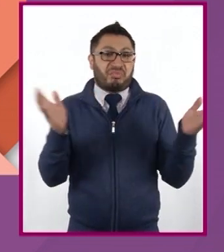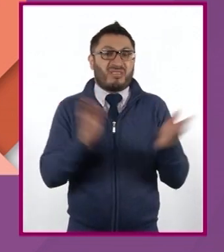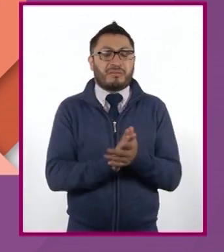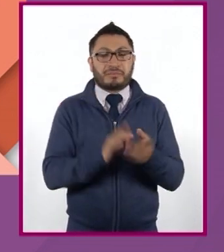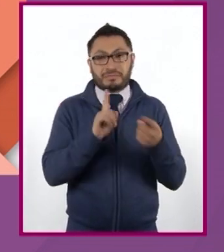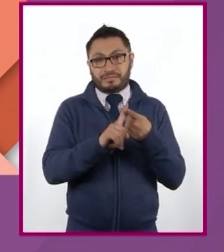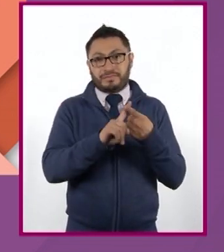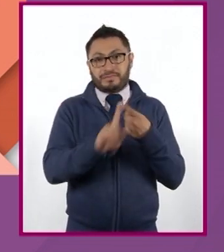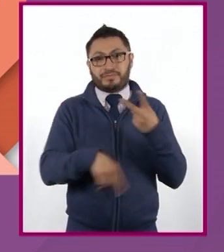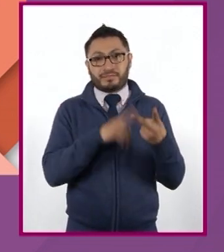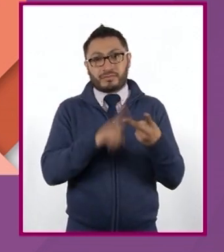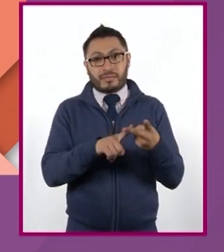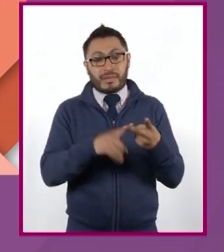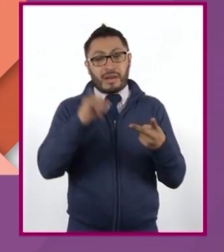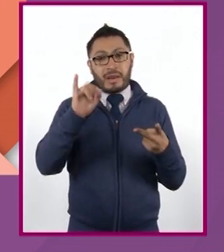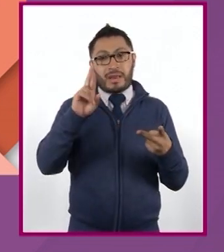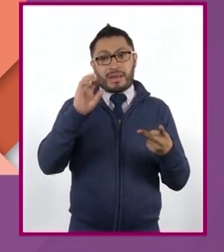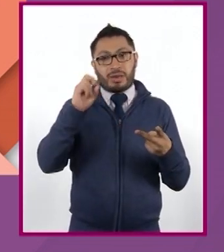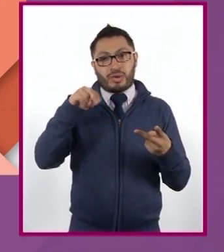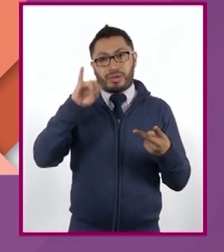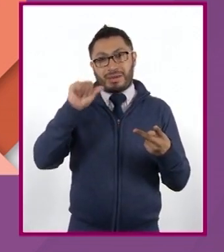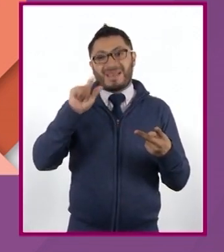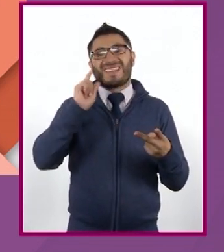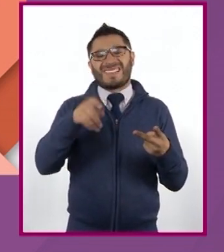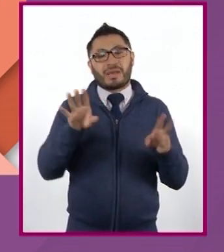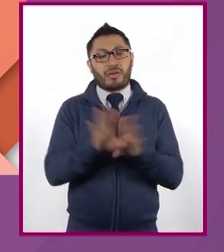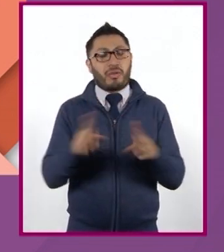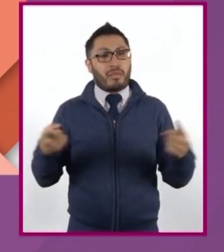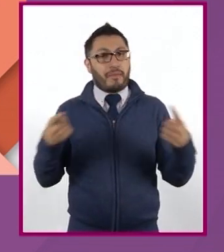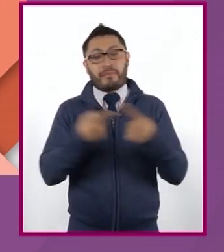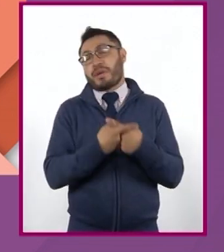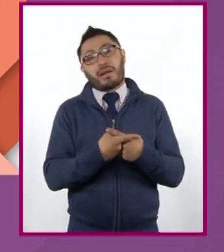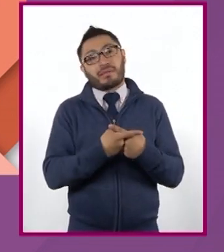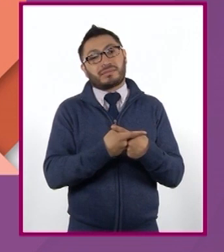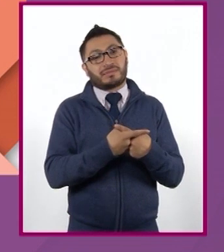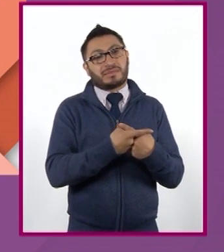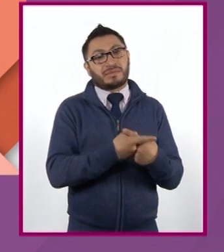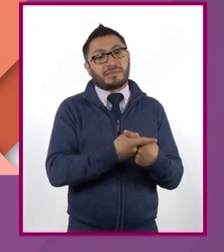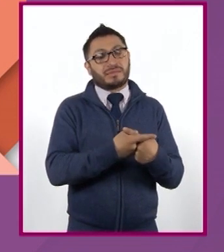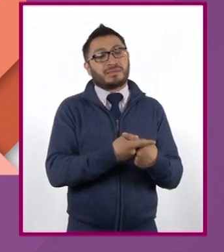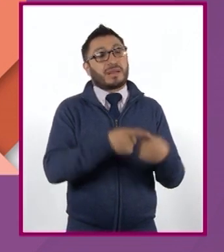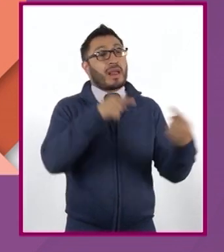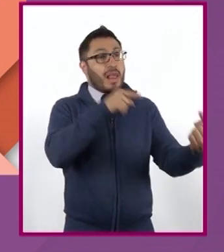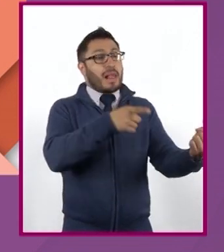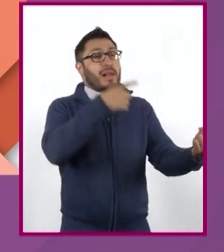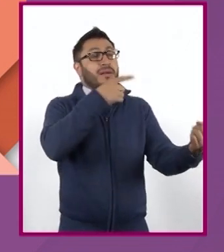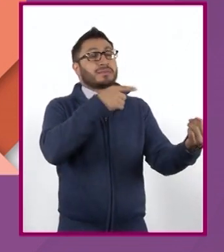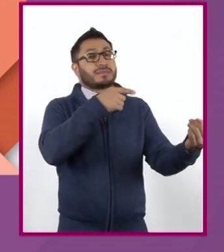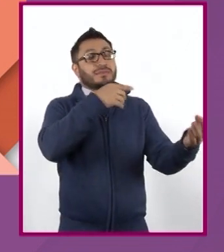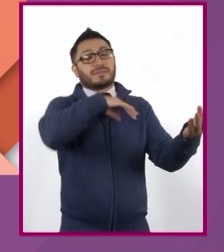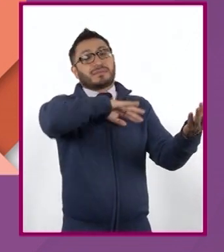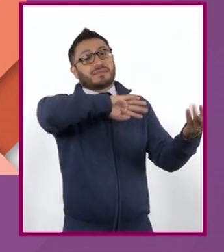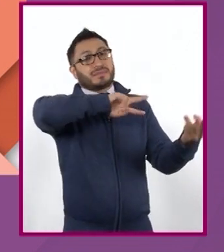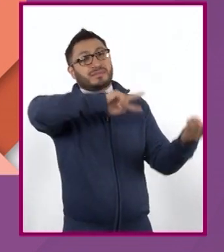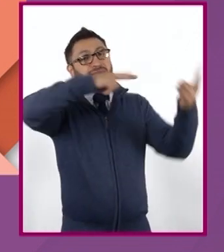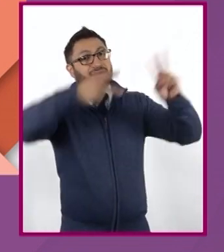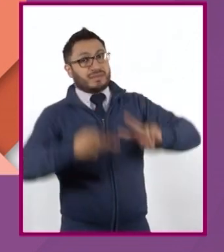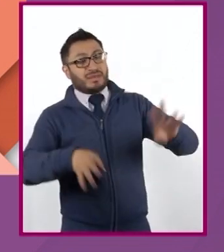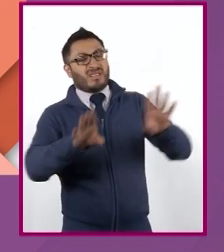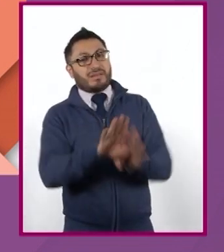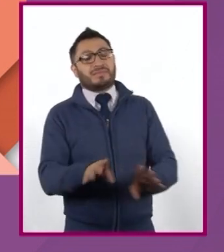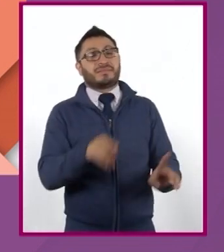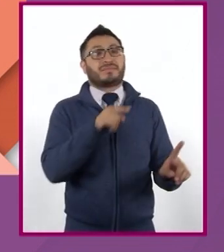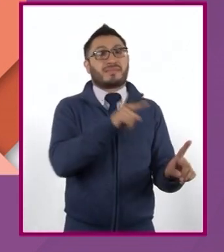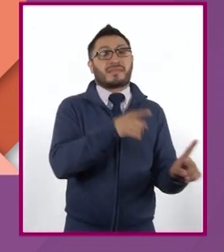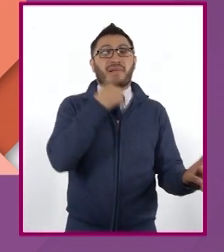2. Las de ironía, que es una forma de oposición que consiste en hacer entender lo